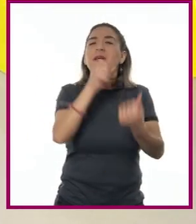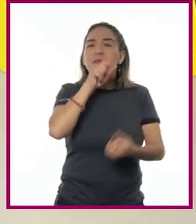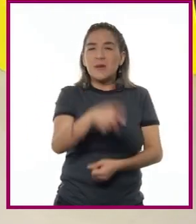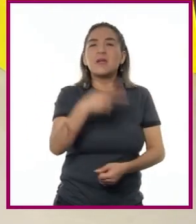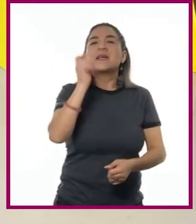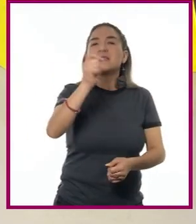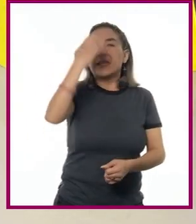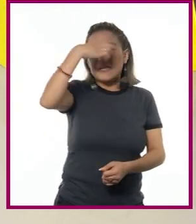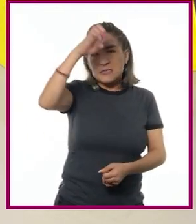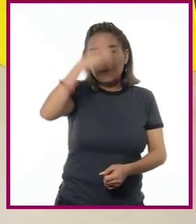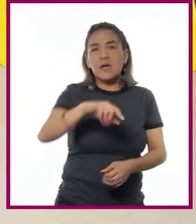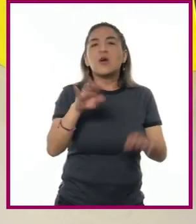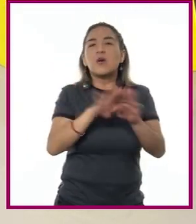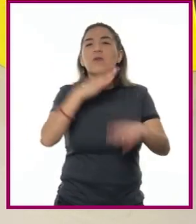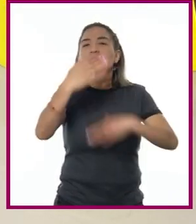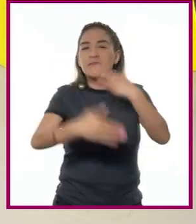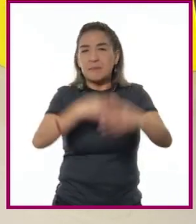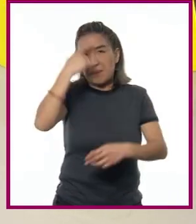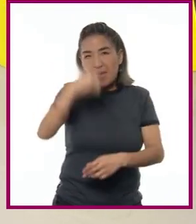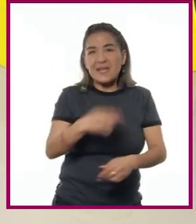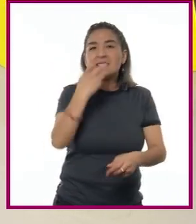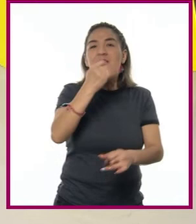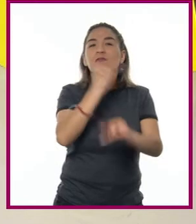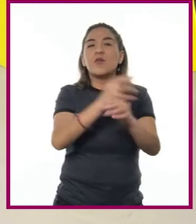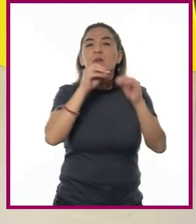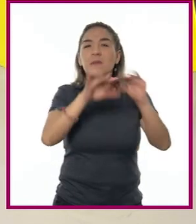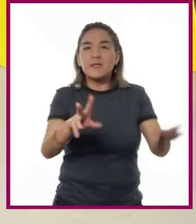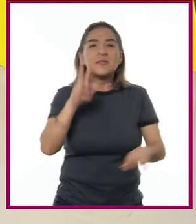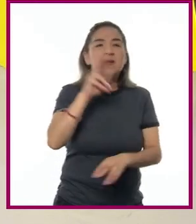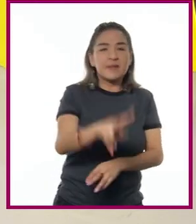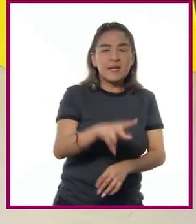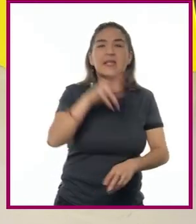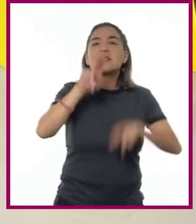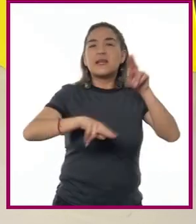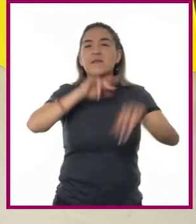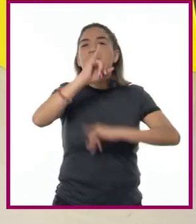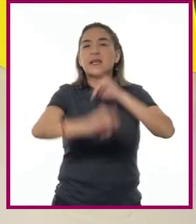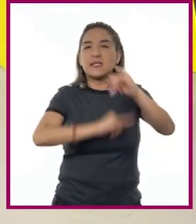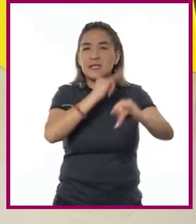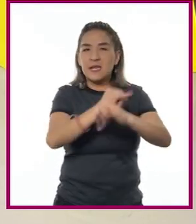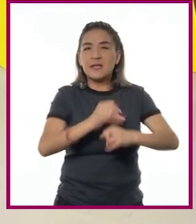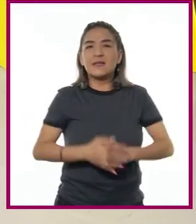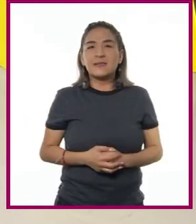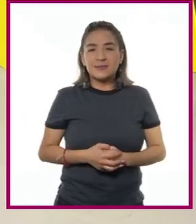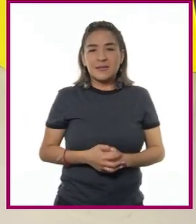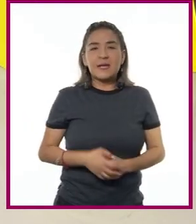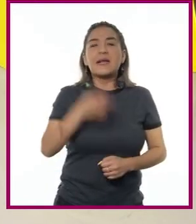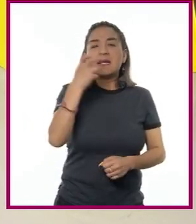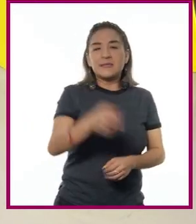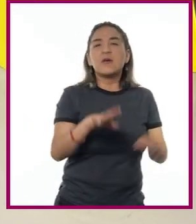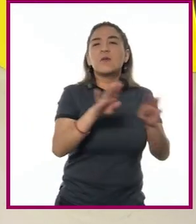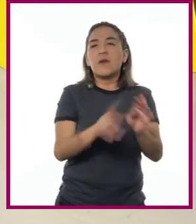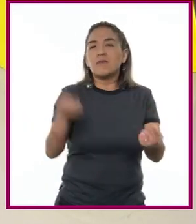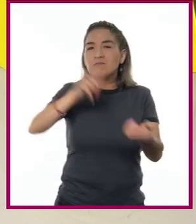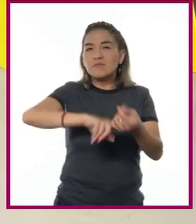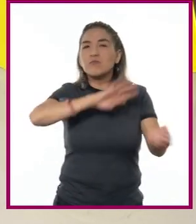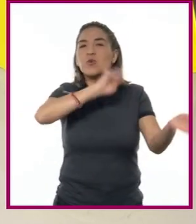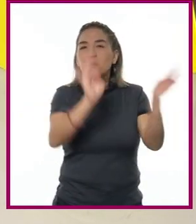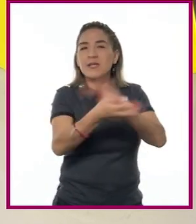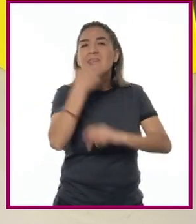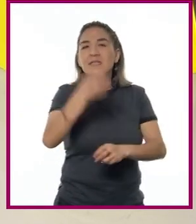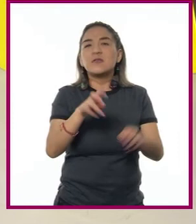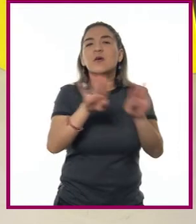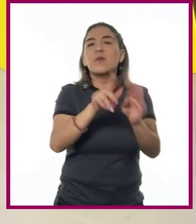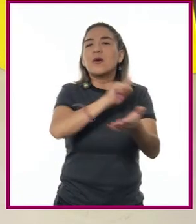2 experiencias de promoción de acceso a la información a nivel internacional, la Iniciativa Global para la Transparencia